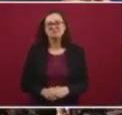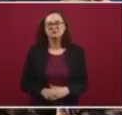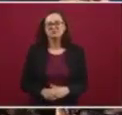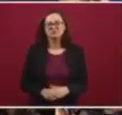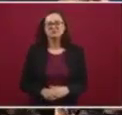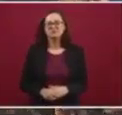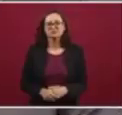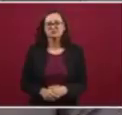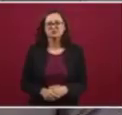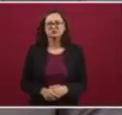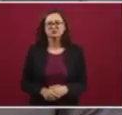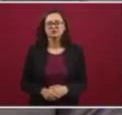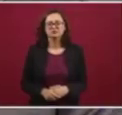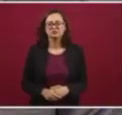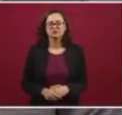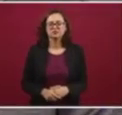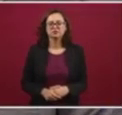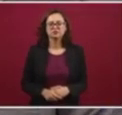todas estas